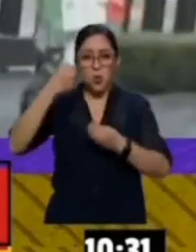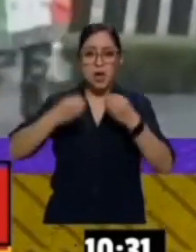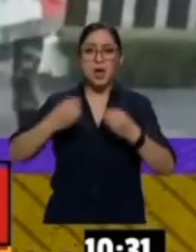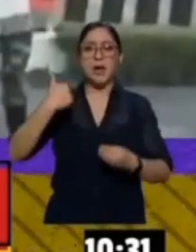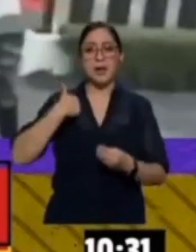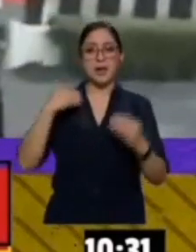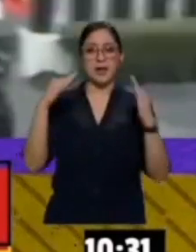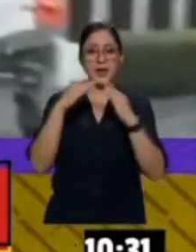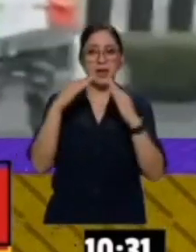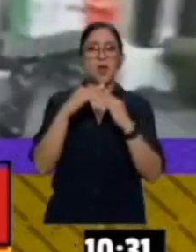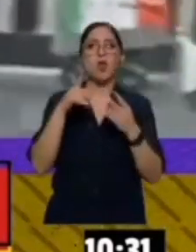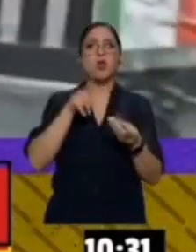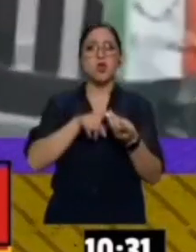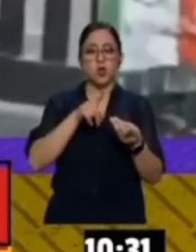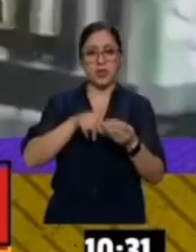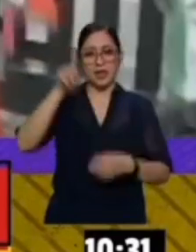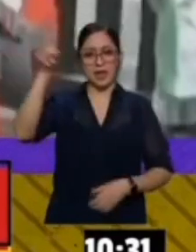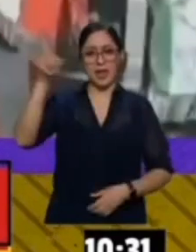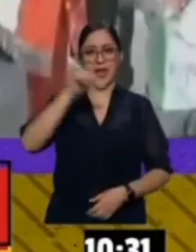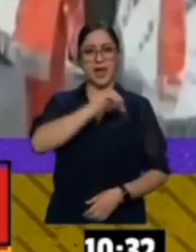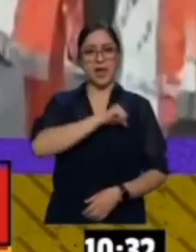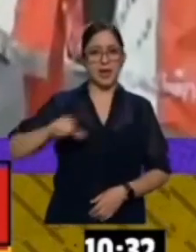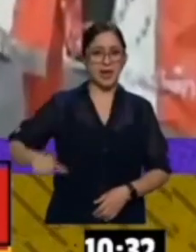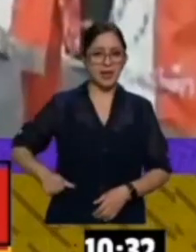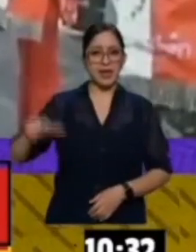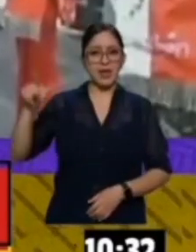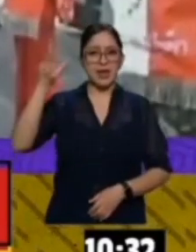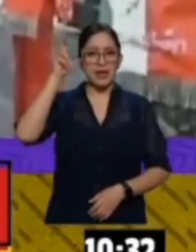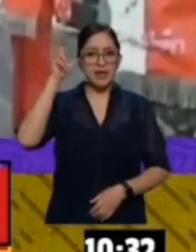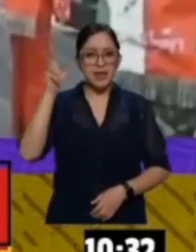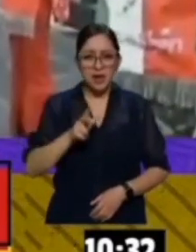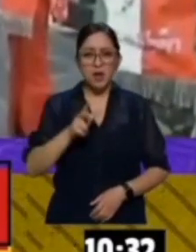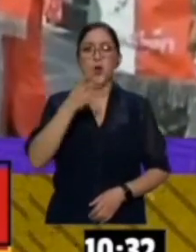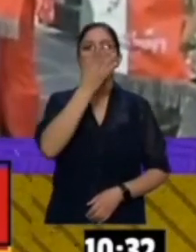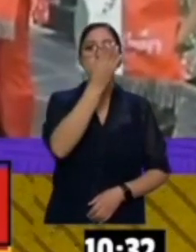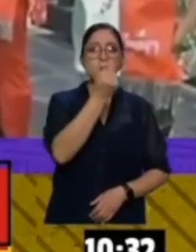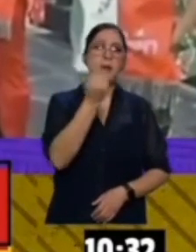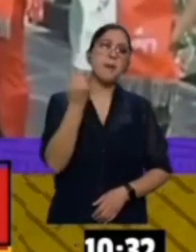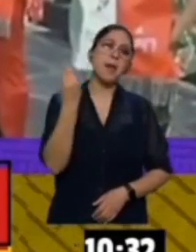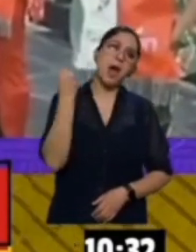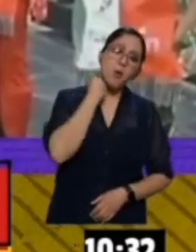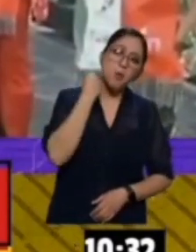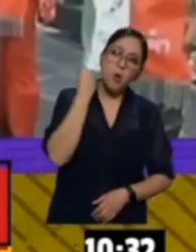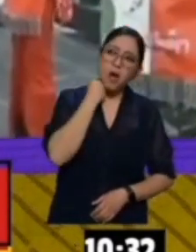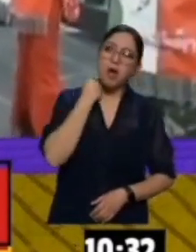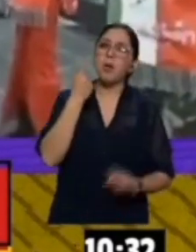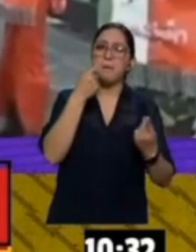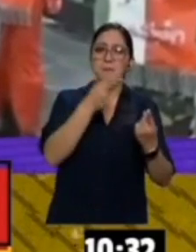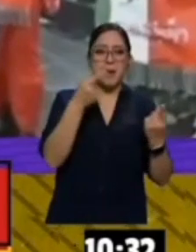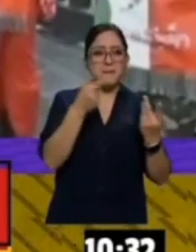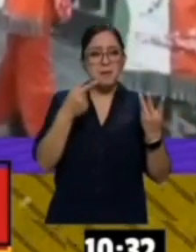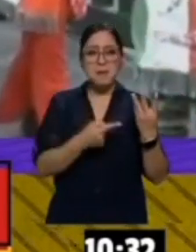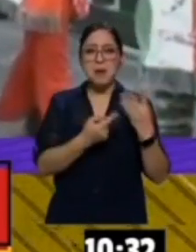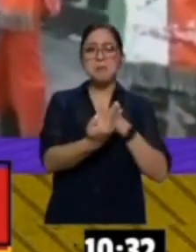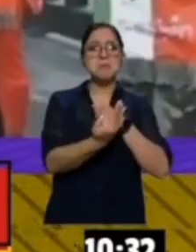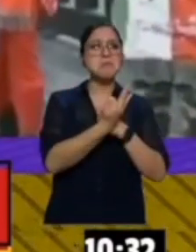años en la alcaldía Miguel Hidalgo. Hemos pasado como por 9 abogados. Algunos no nos han defendido, pero todos nos han cobrado. ¡Hijos